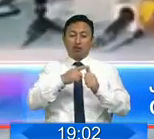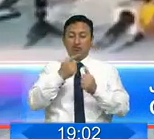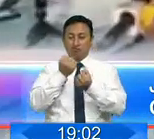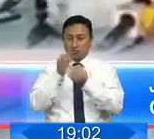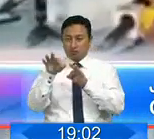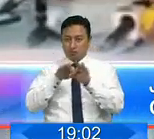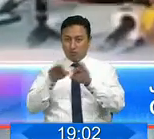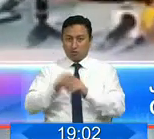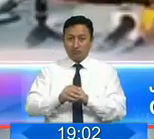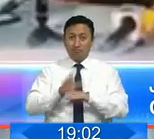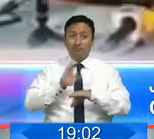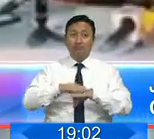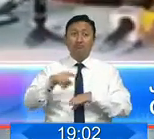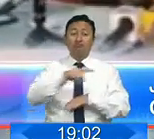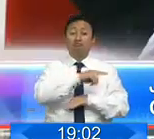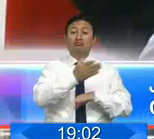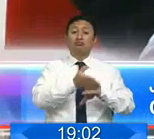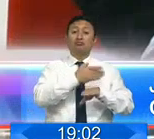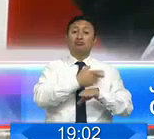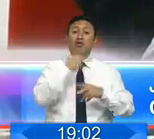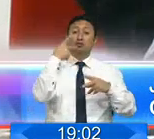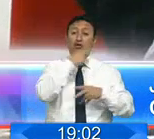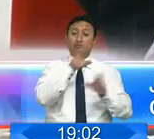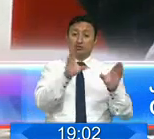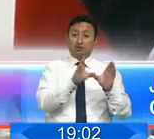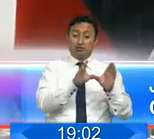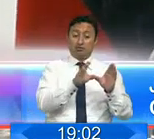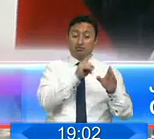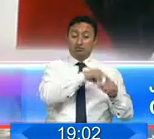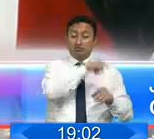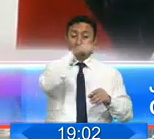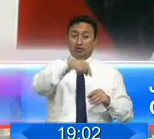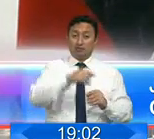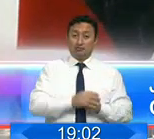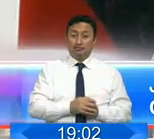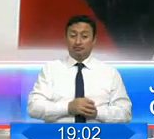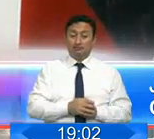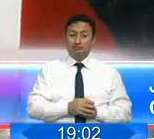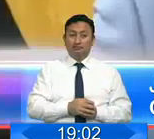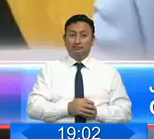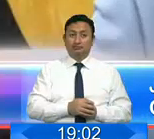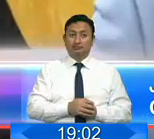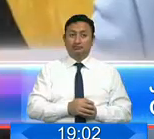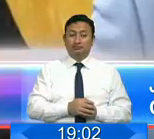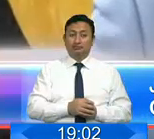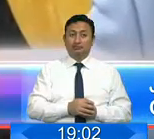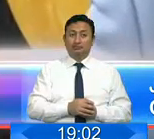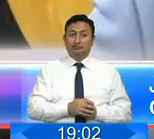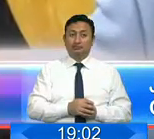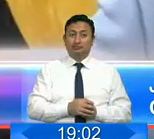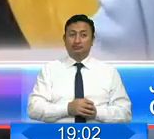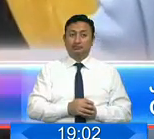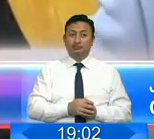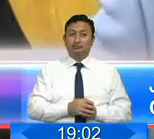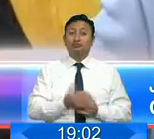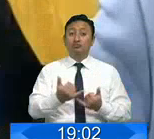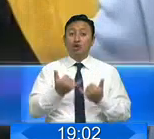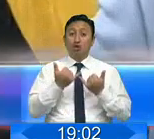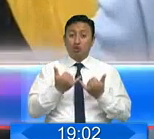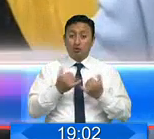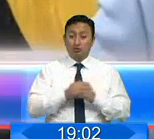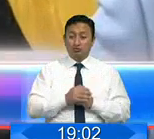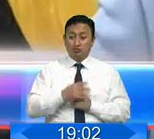acusaciones que indican que falsificó certificados cuando postuló a consejero de la institución que hoy preside. He sido